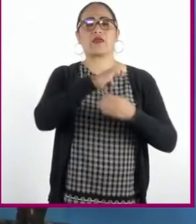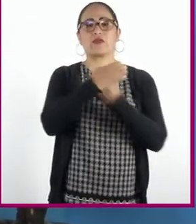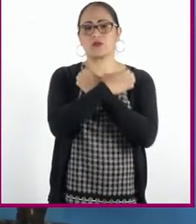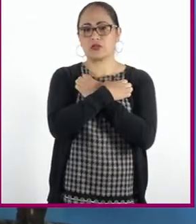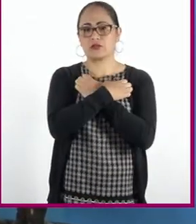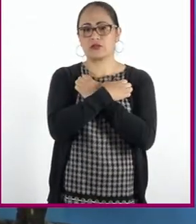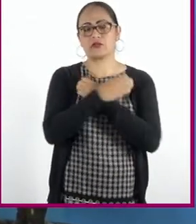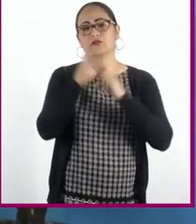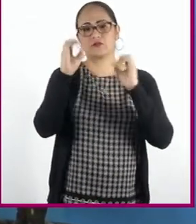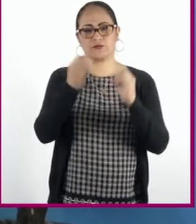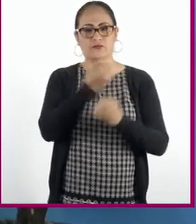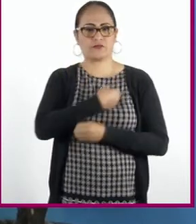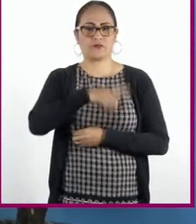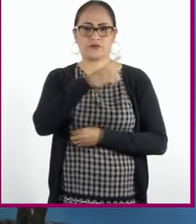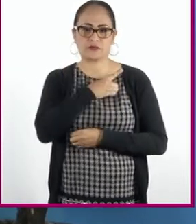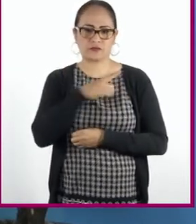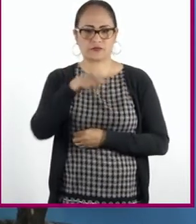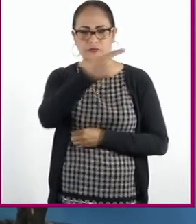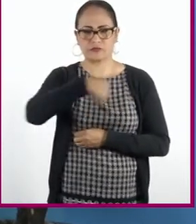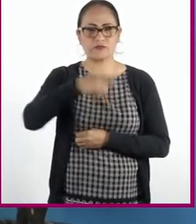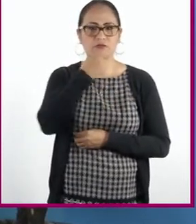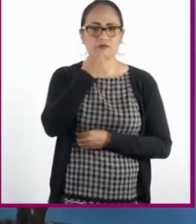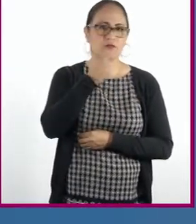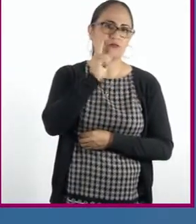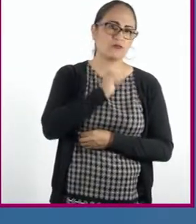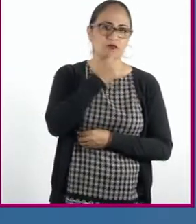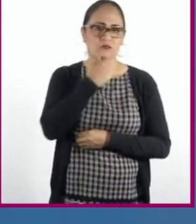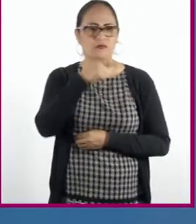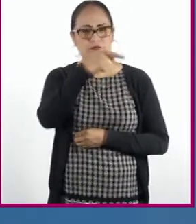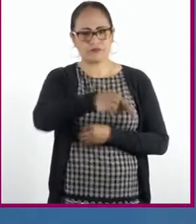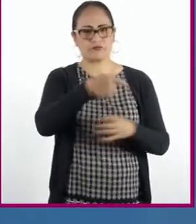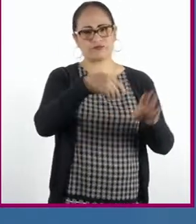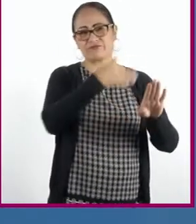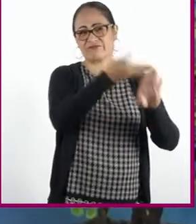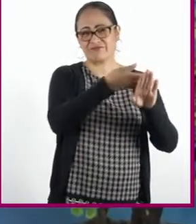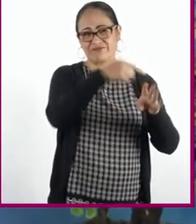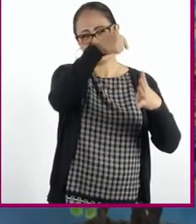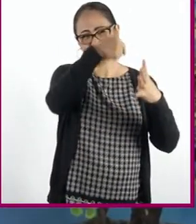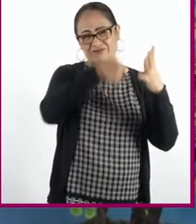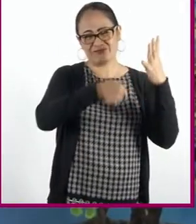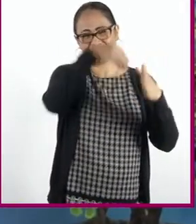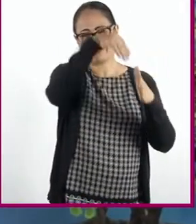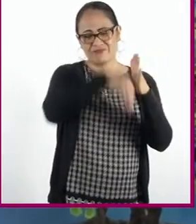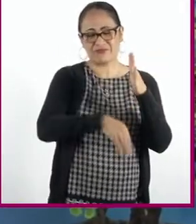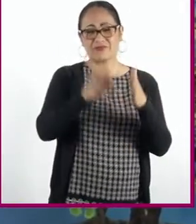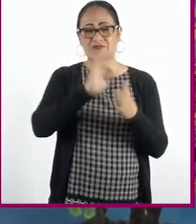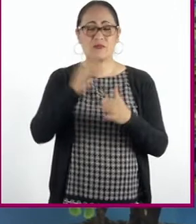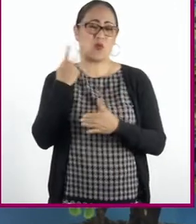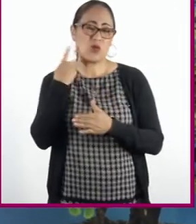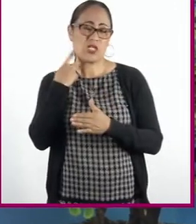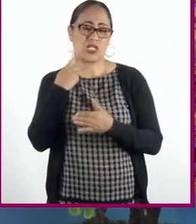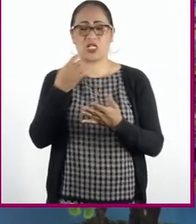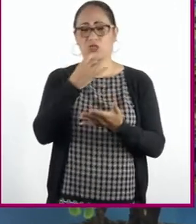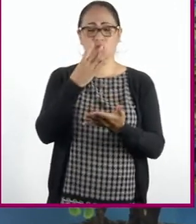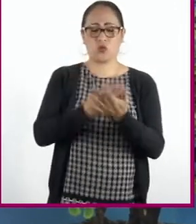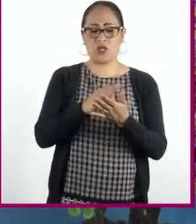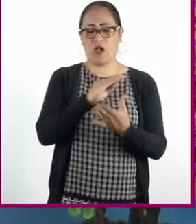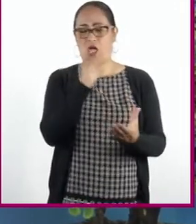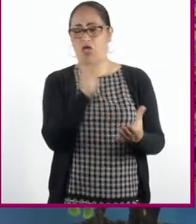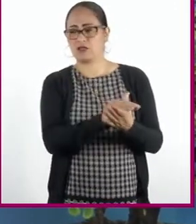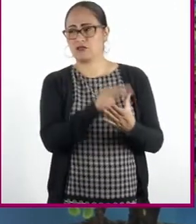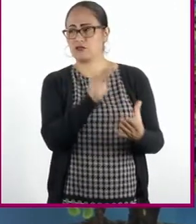pública, afectan a niñas, niños en algún grado. Las políticas miopes que no toman en consideración a los niños